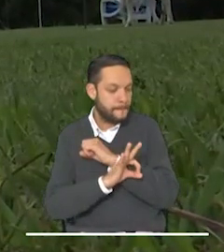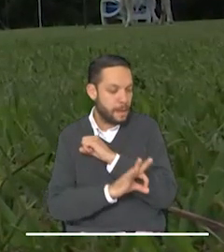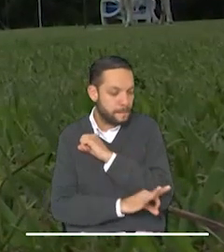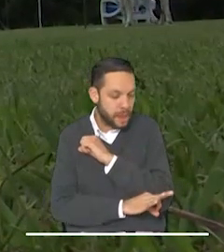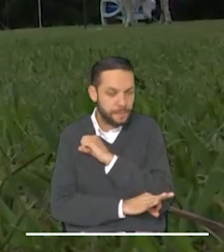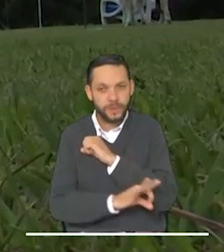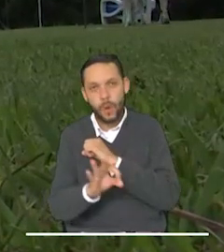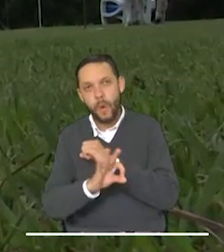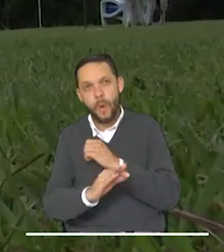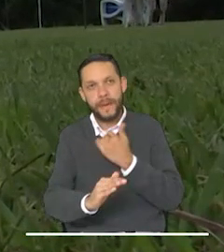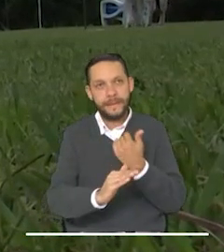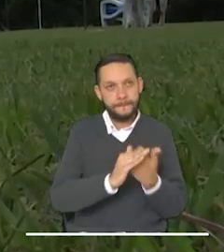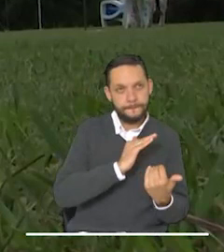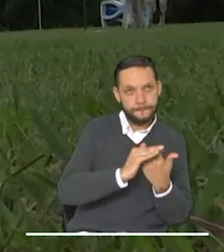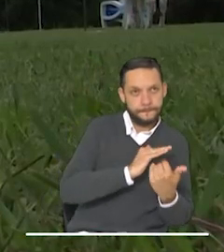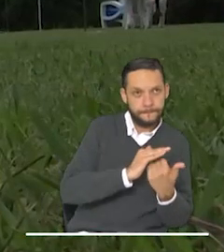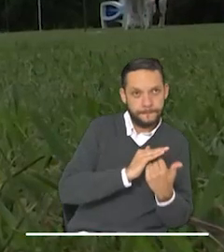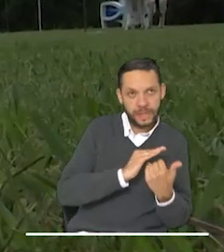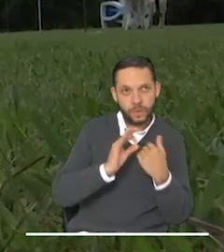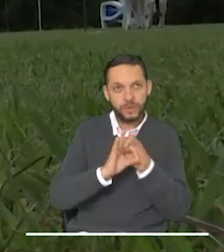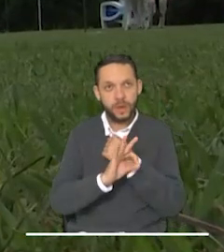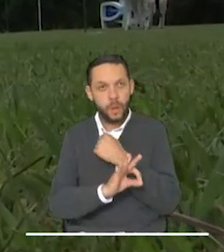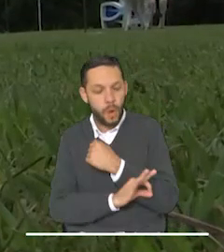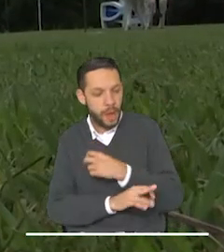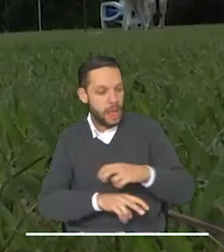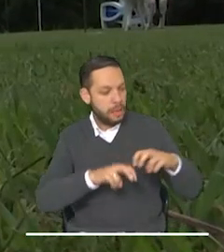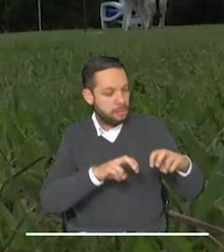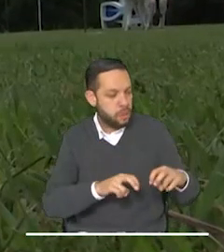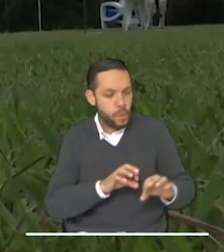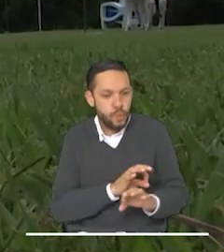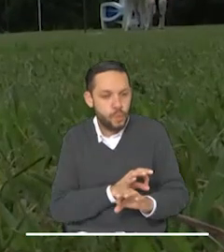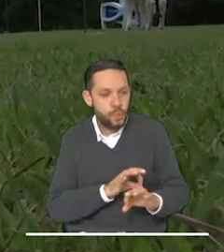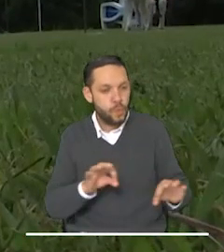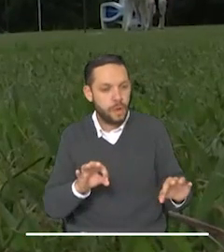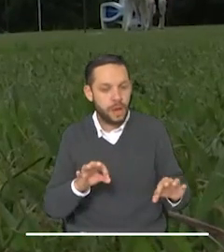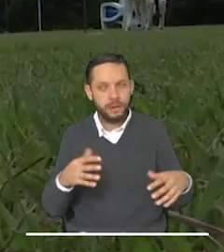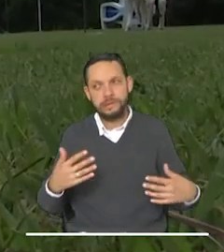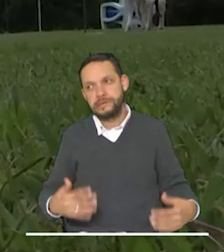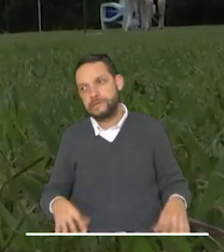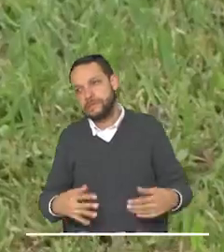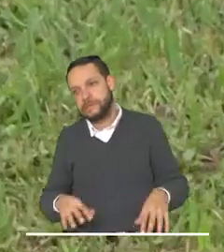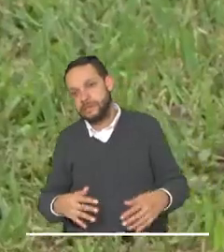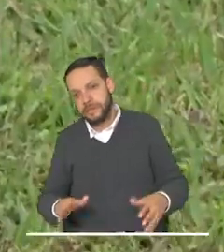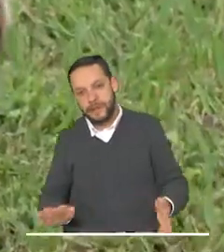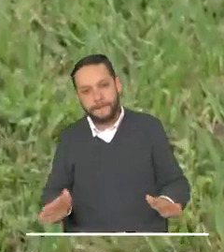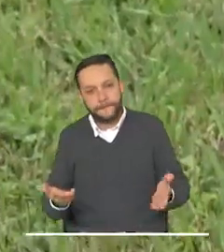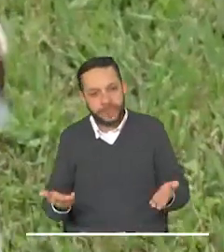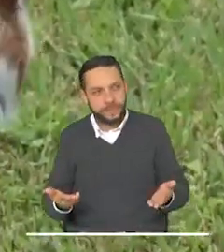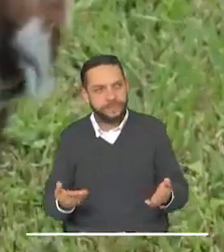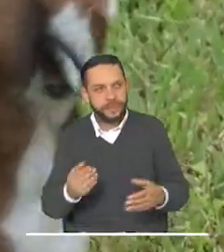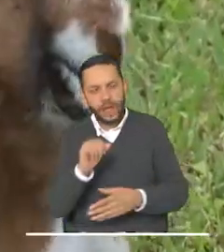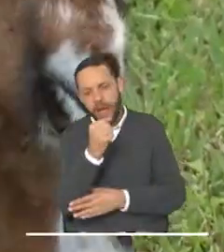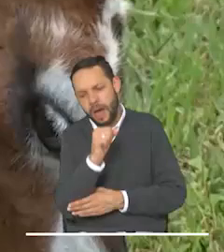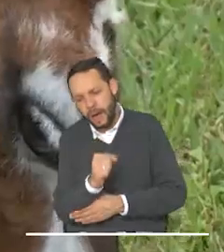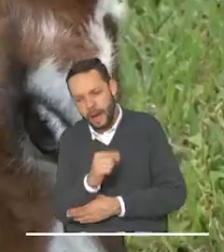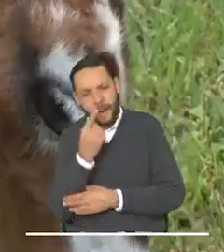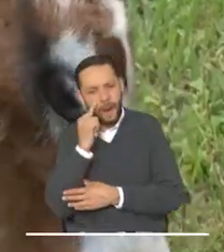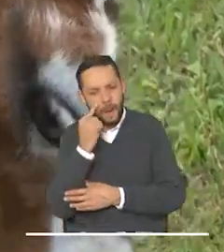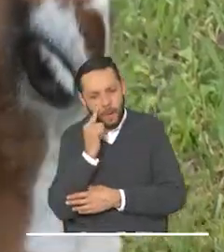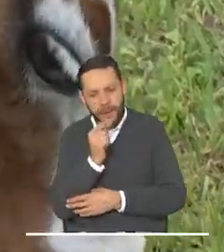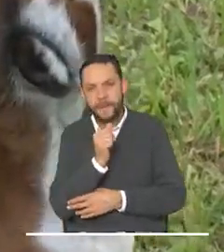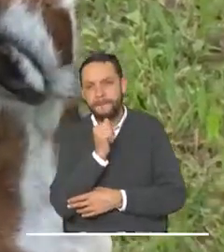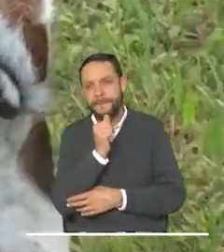o la han invitado a hacer una psicoterapia y llega expresando que su depresión Aún es mayor cierto